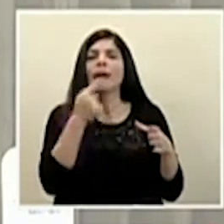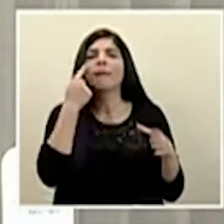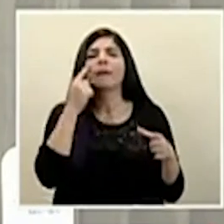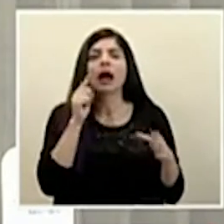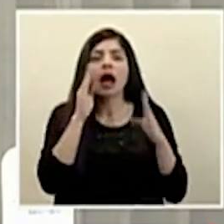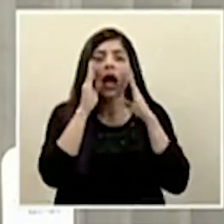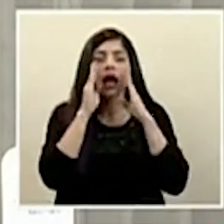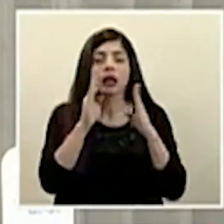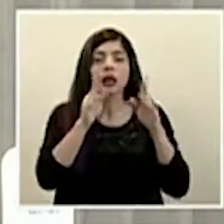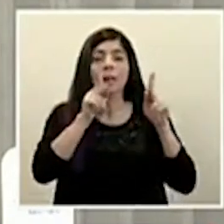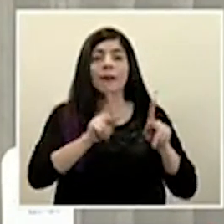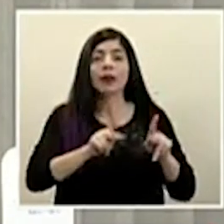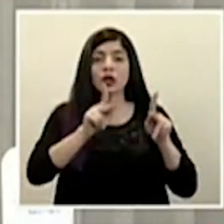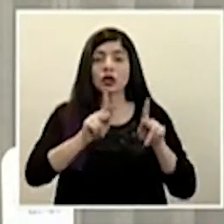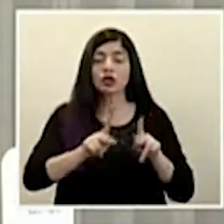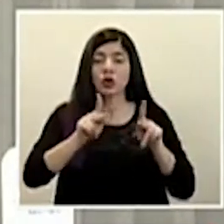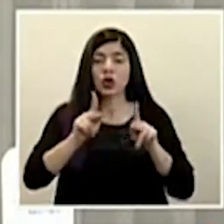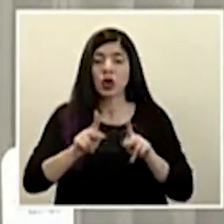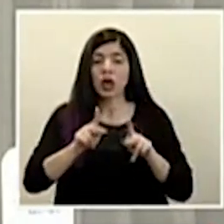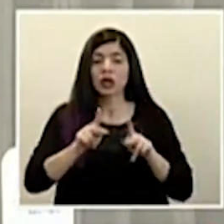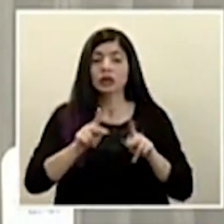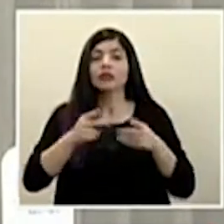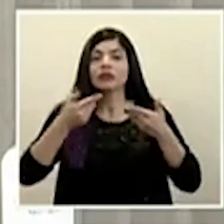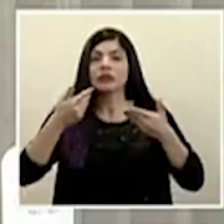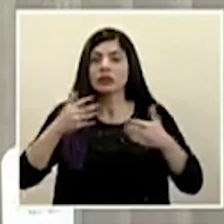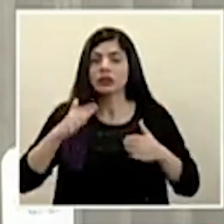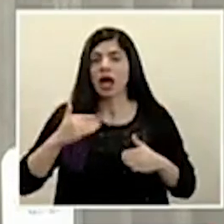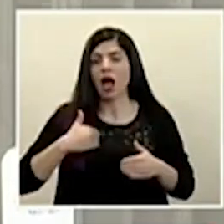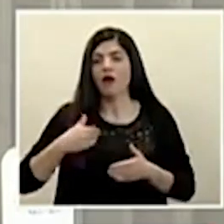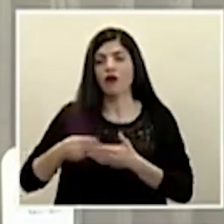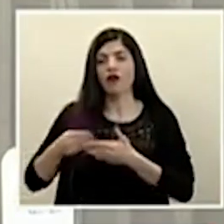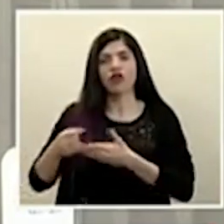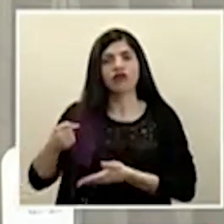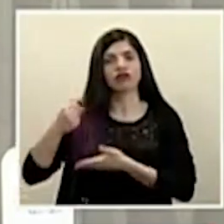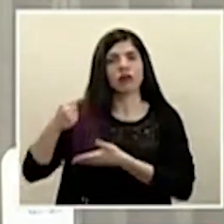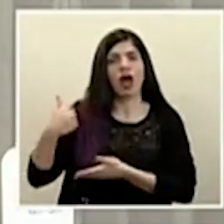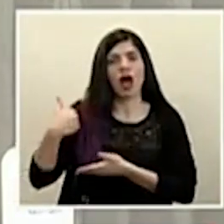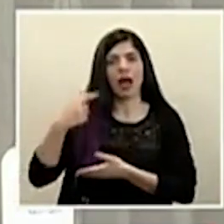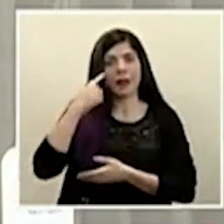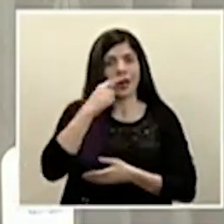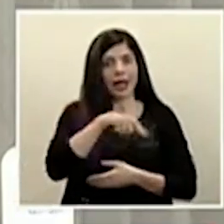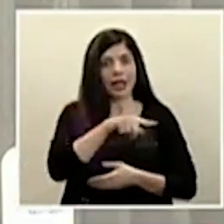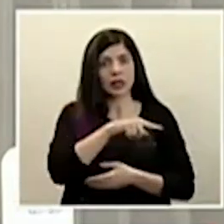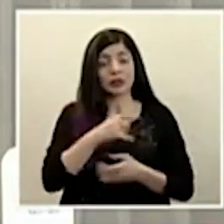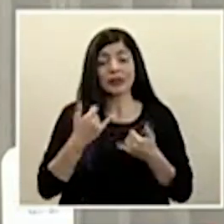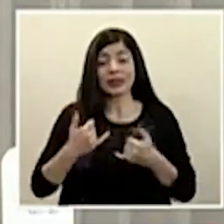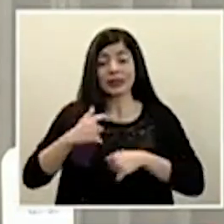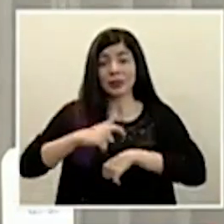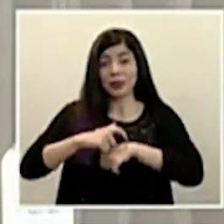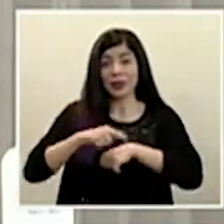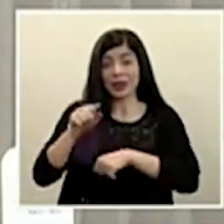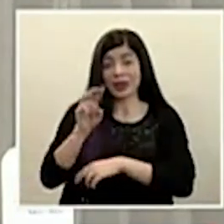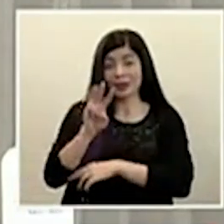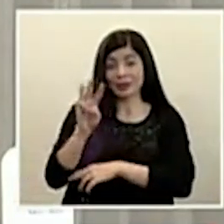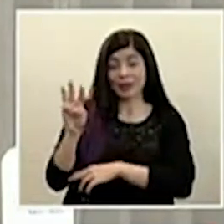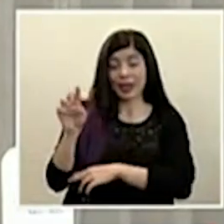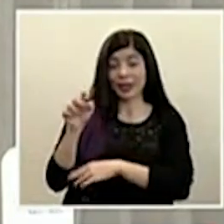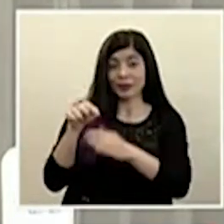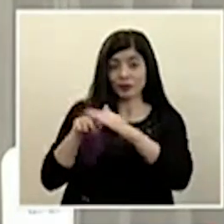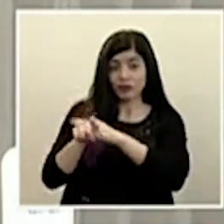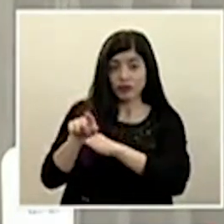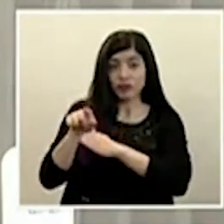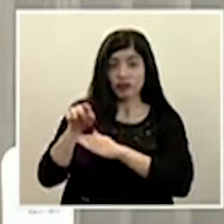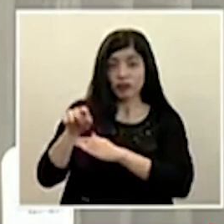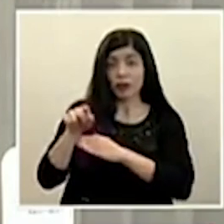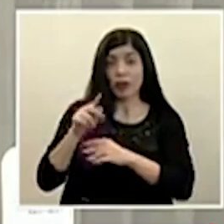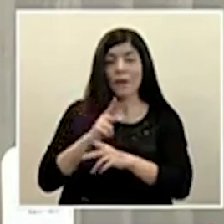cubrir a las personas para las cuales ya tenemos fondos. A este momento, la plataforma